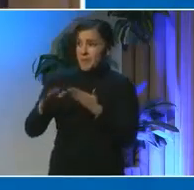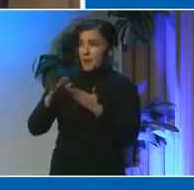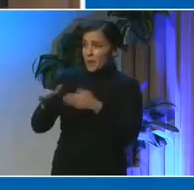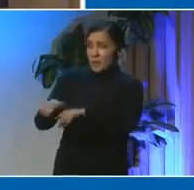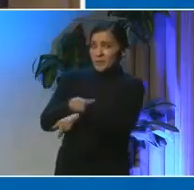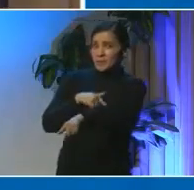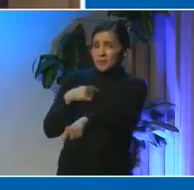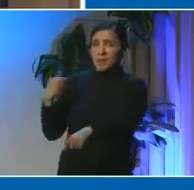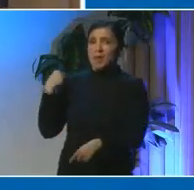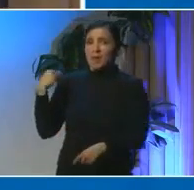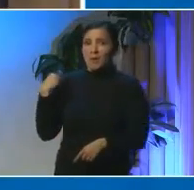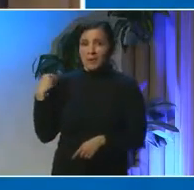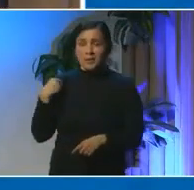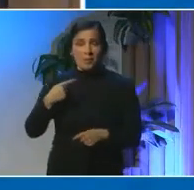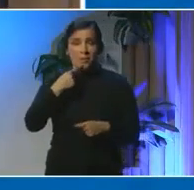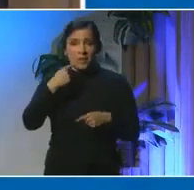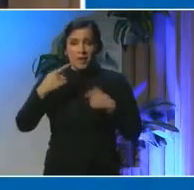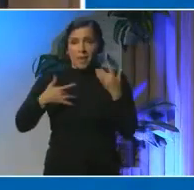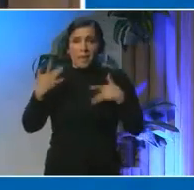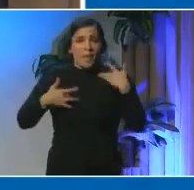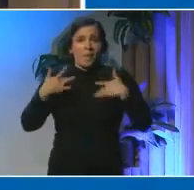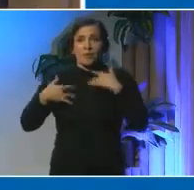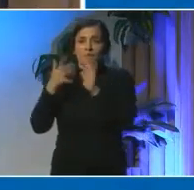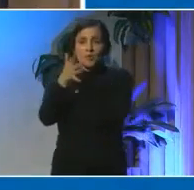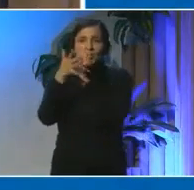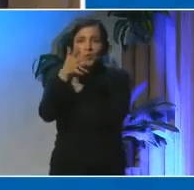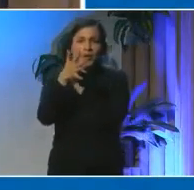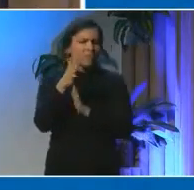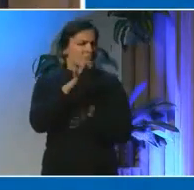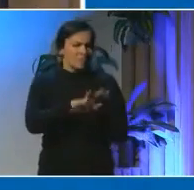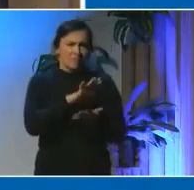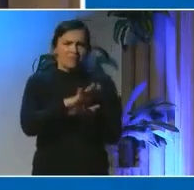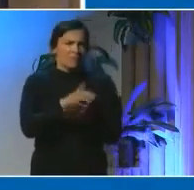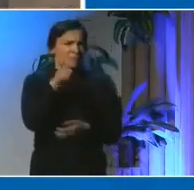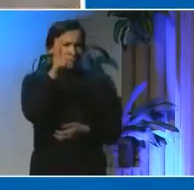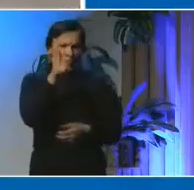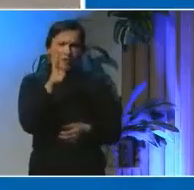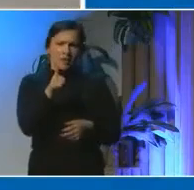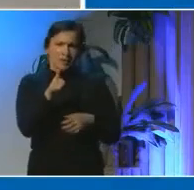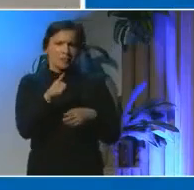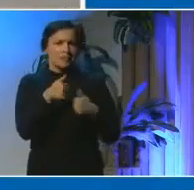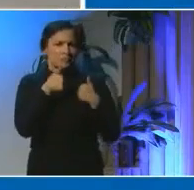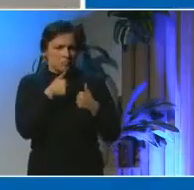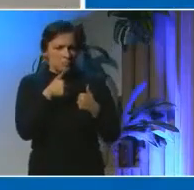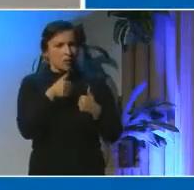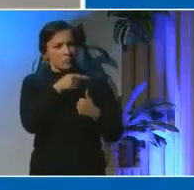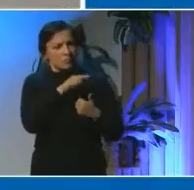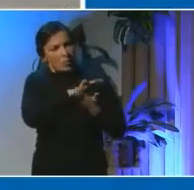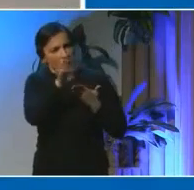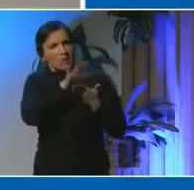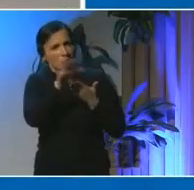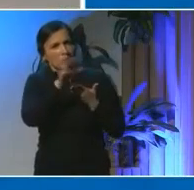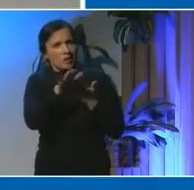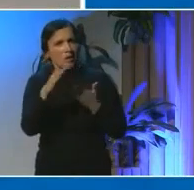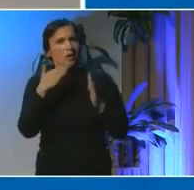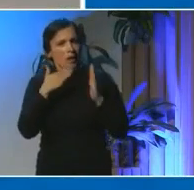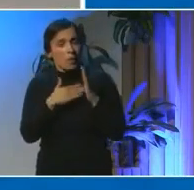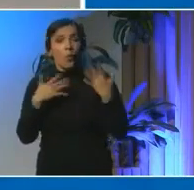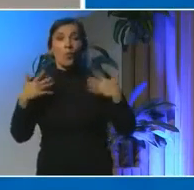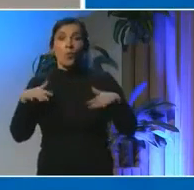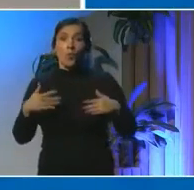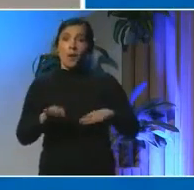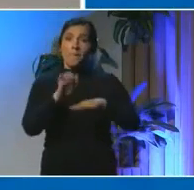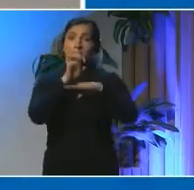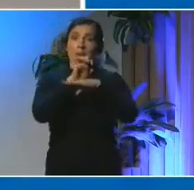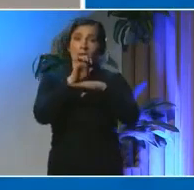di porque yo me emociono mu muy muy valioso y yo creo que es un gran ejemplo precisamente babaria que